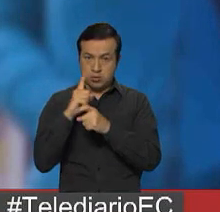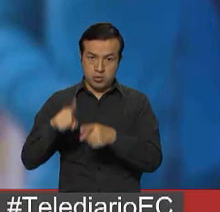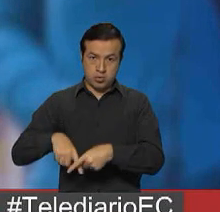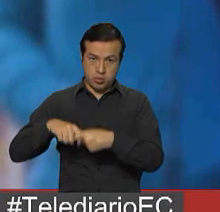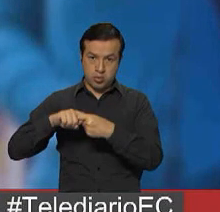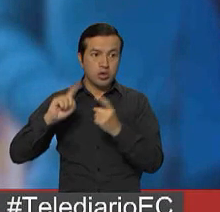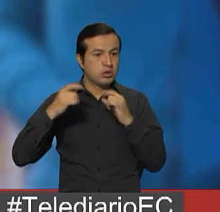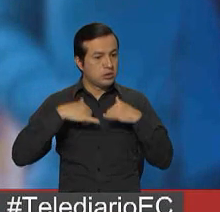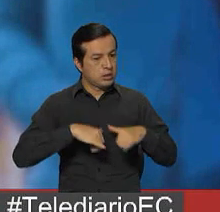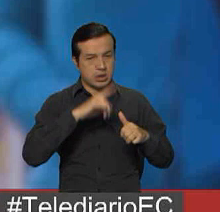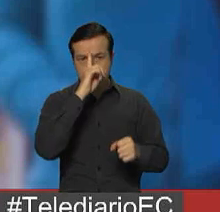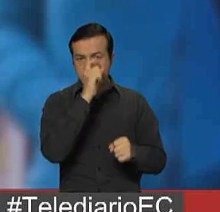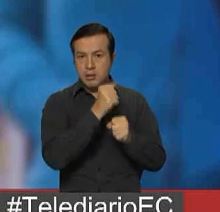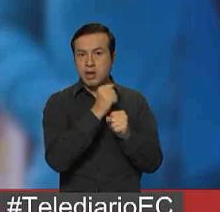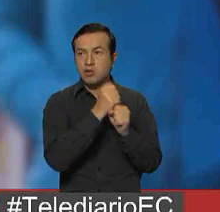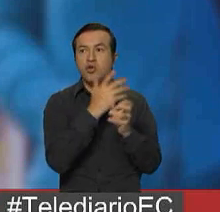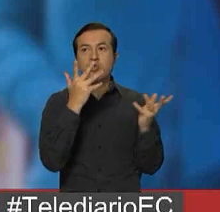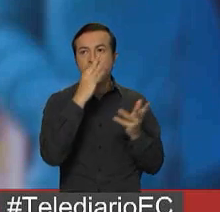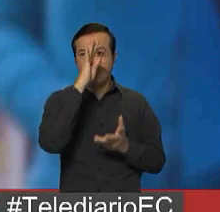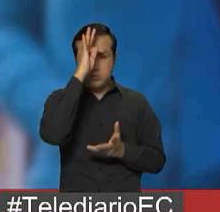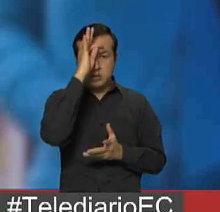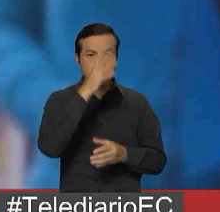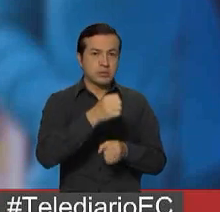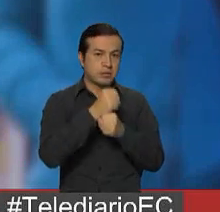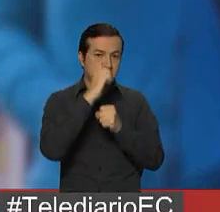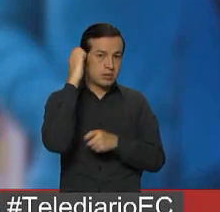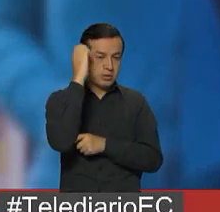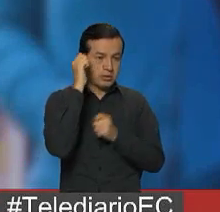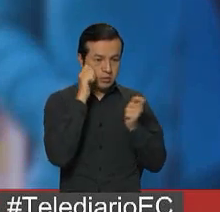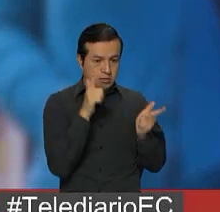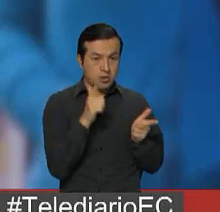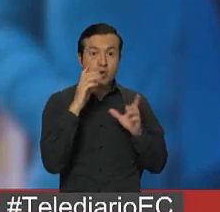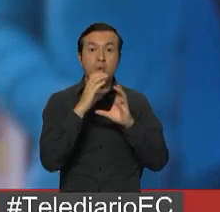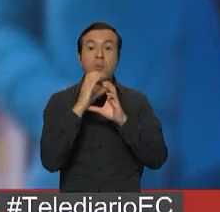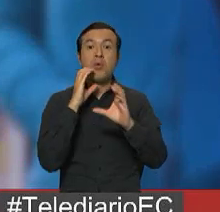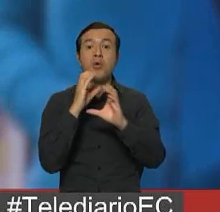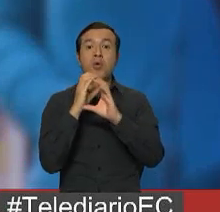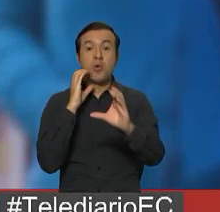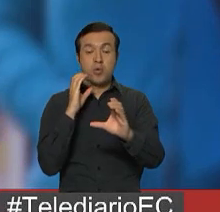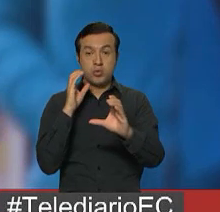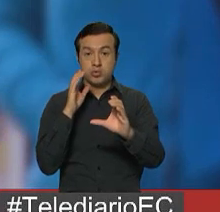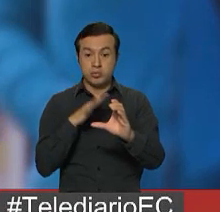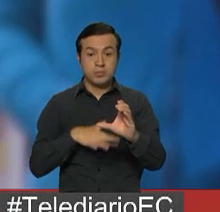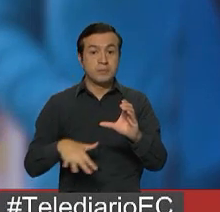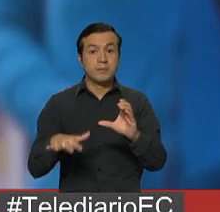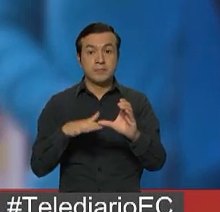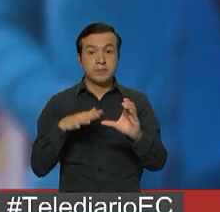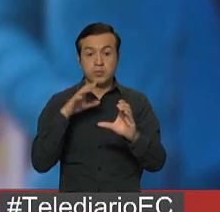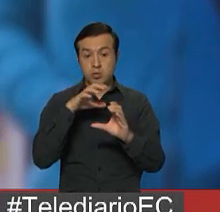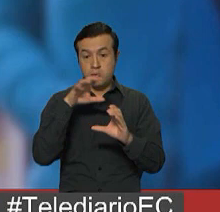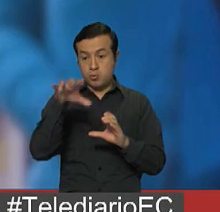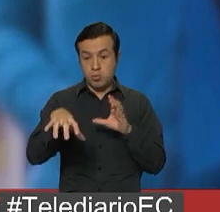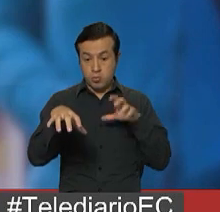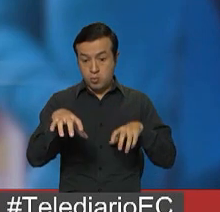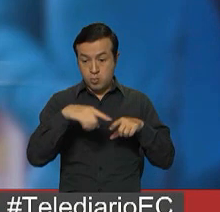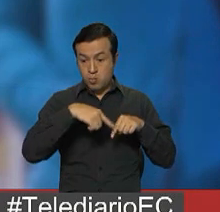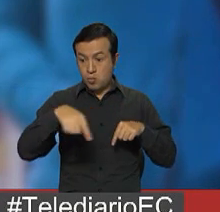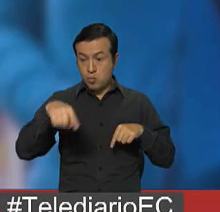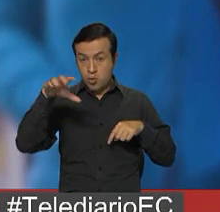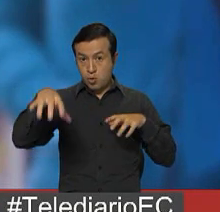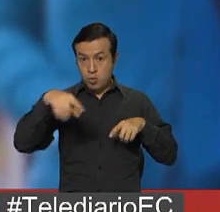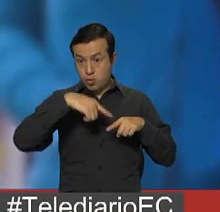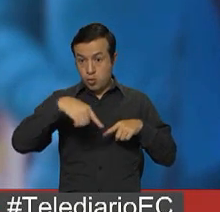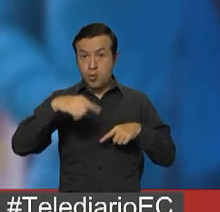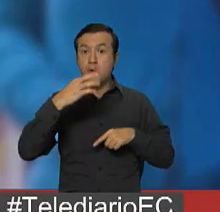en los sectores de salud seguridad y emergencias los buses urbanos interparroquiales e interprovinciales no circularán en